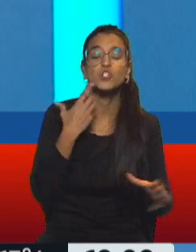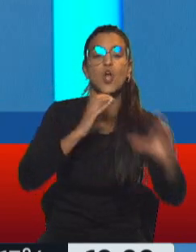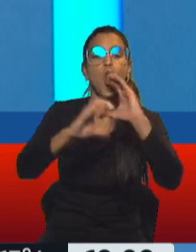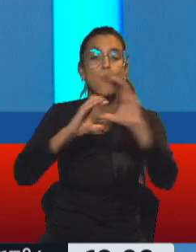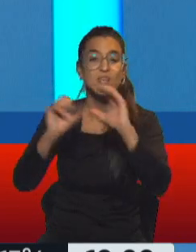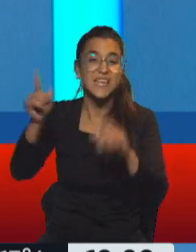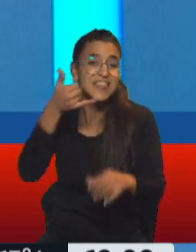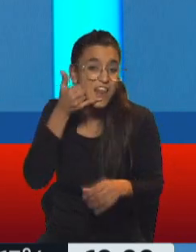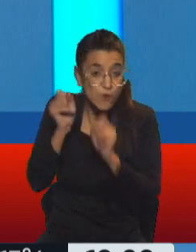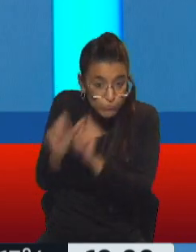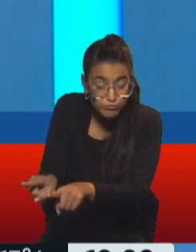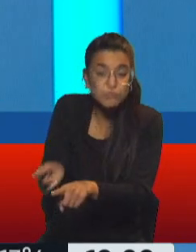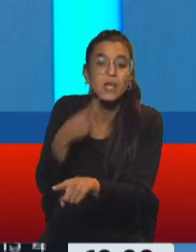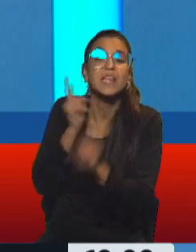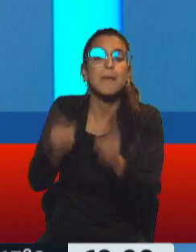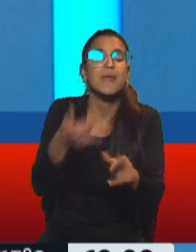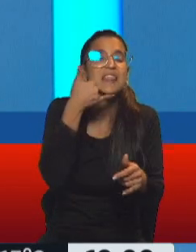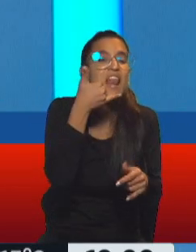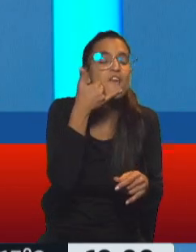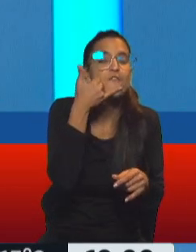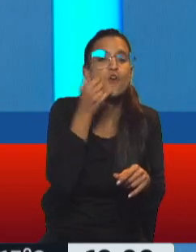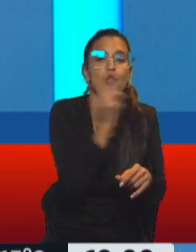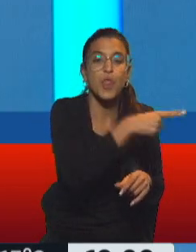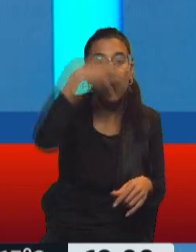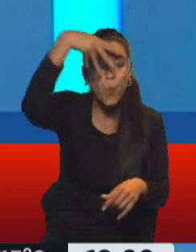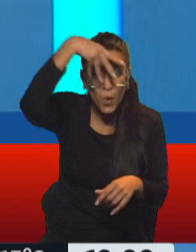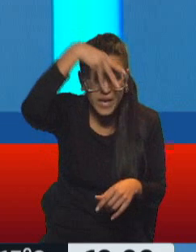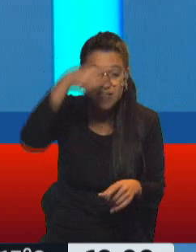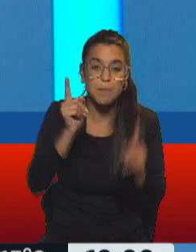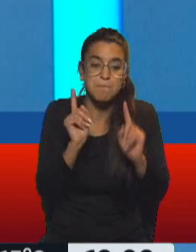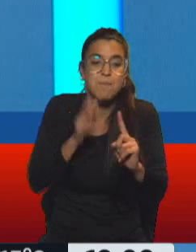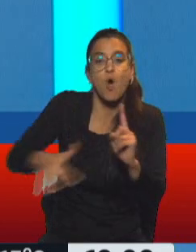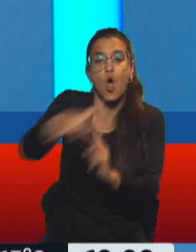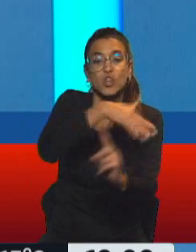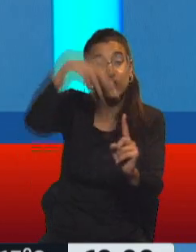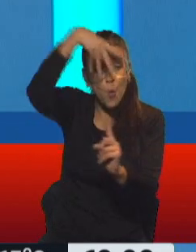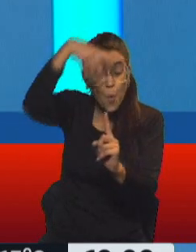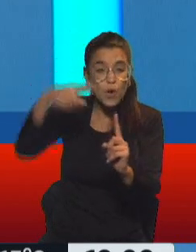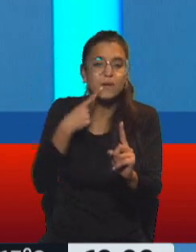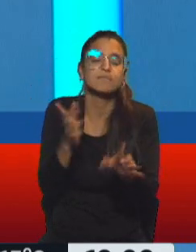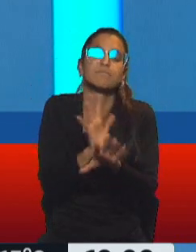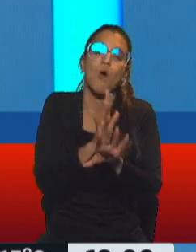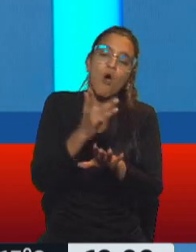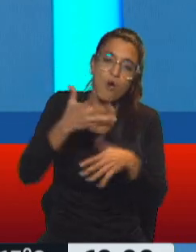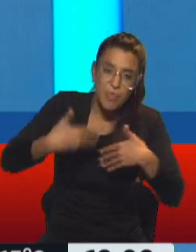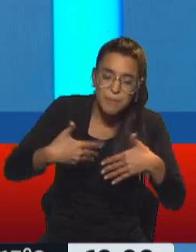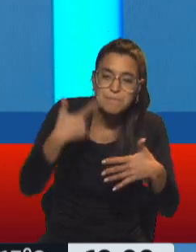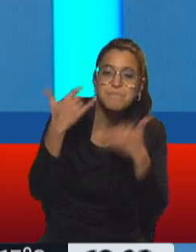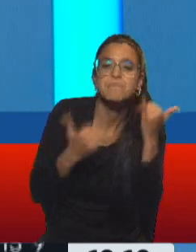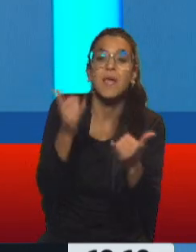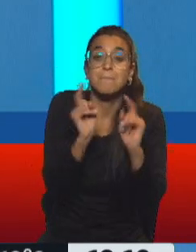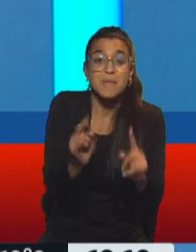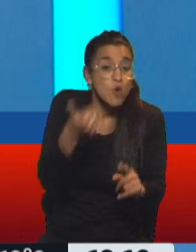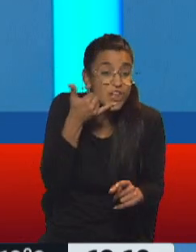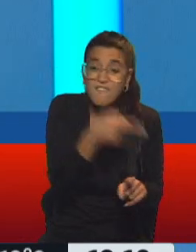de su teléfono celular con el teléfono celular de Patricia Bullrich, desde el entorno de Patricia Bullrich se dejó trascender que ese